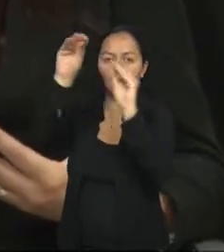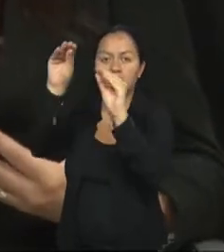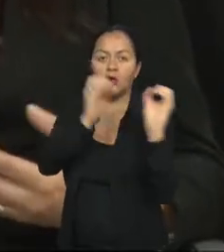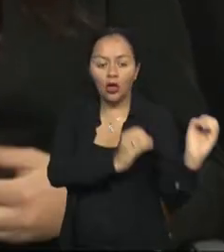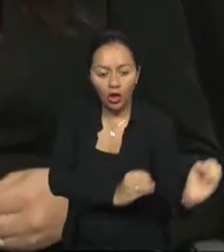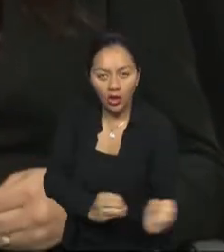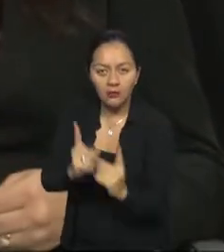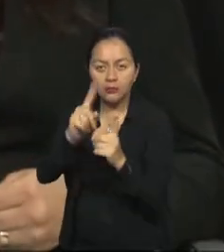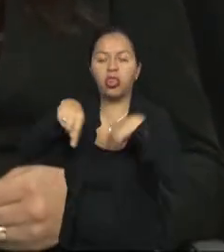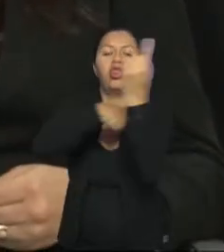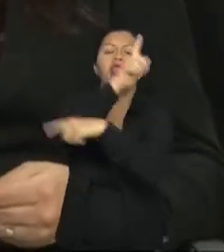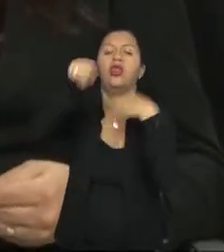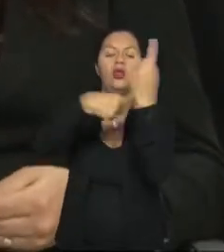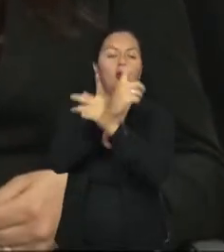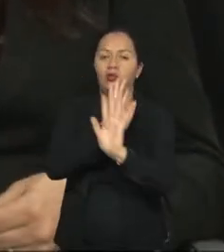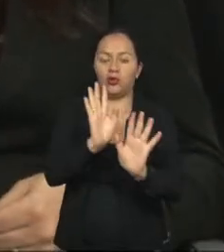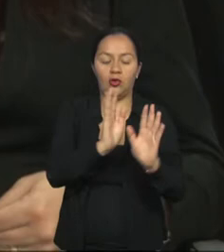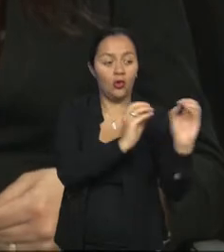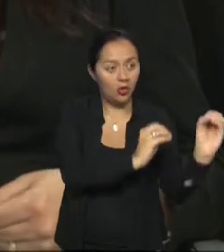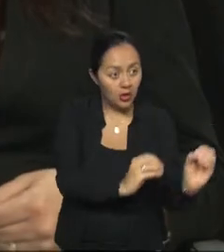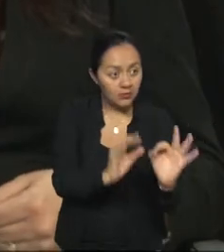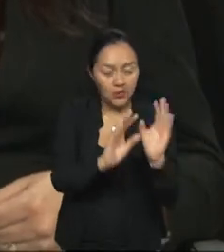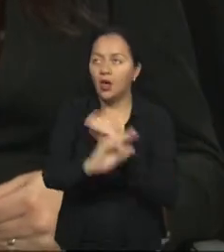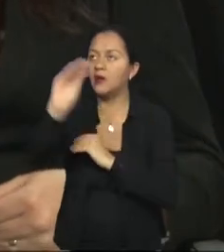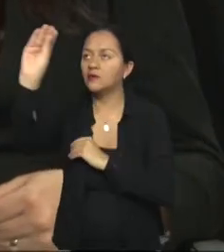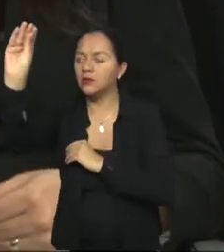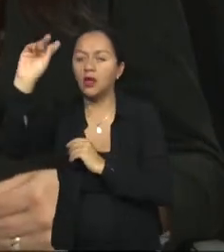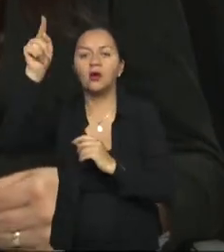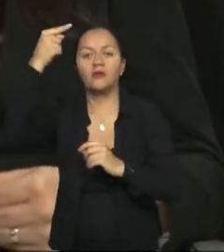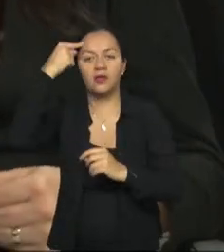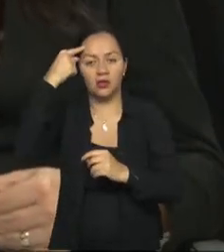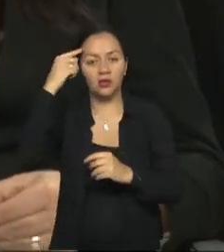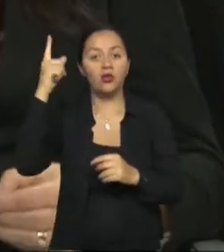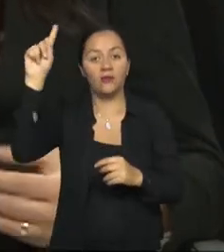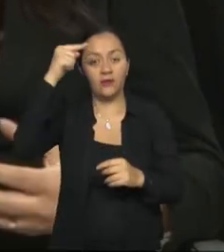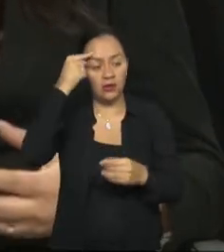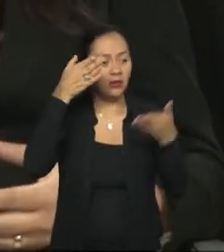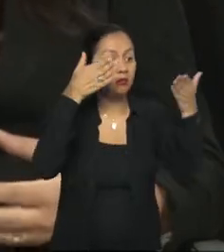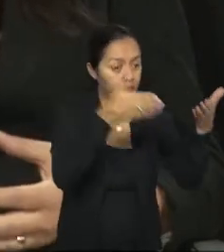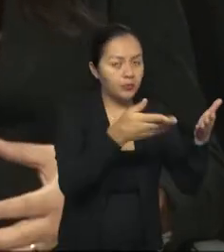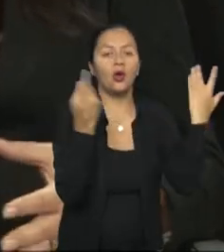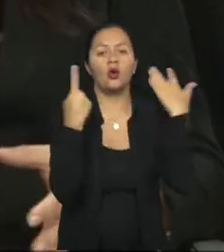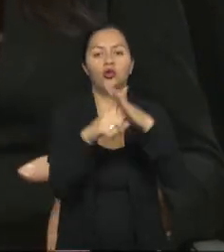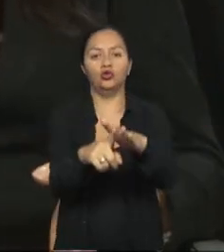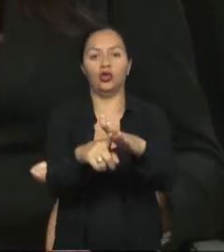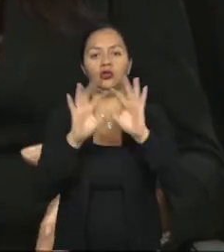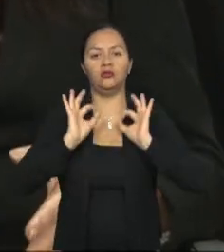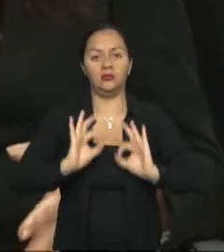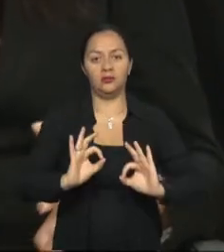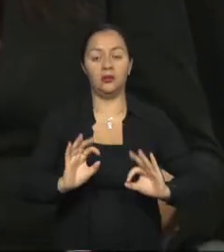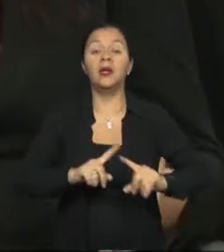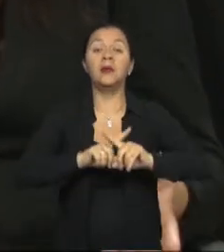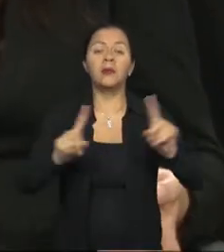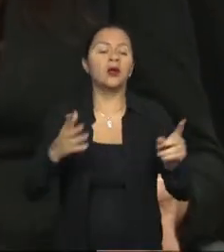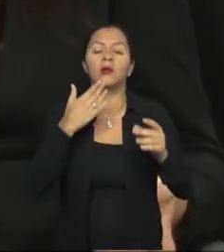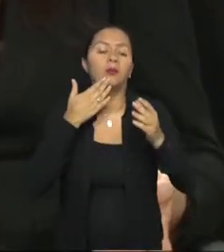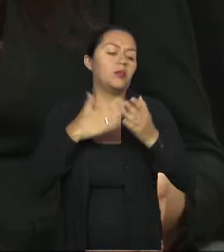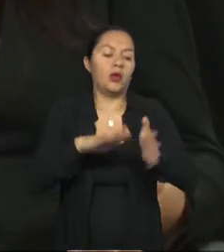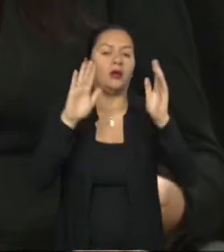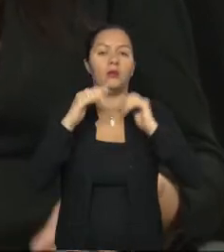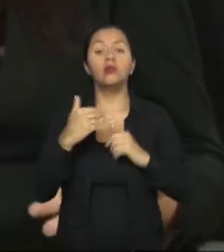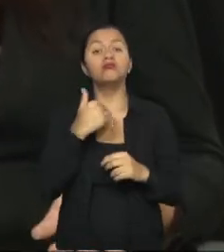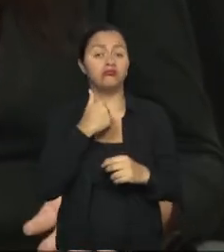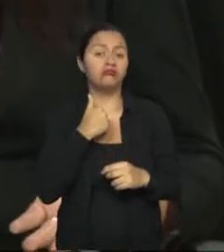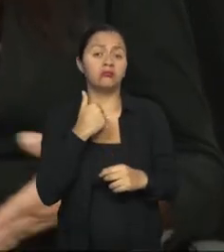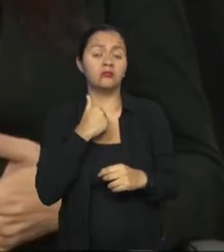fin de proveer este servicio. Entonces, solo ahí llegas a la inclusión total. Si bien al inicio una ONG puede dar un